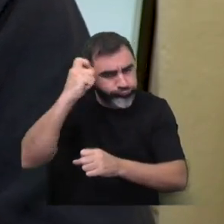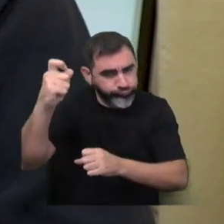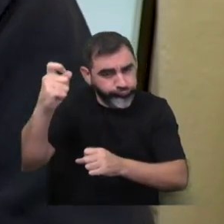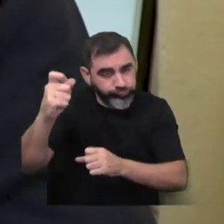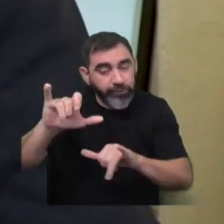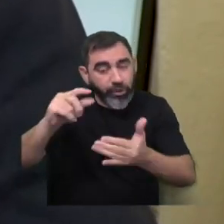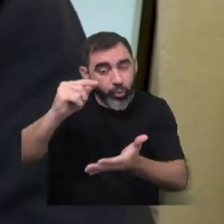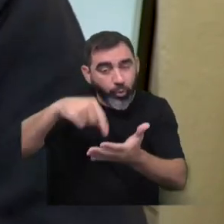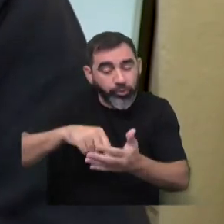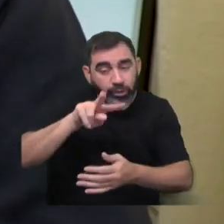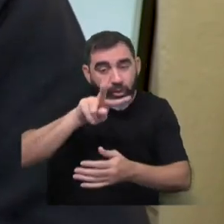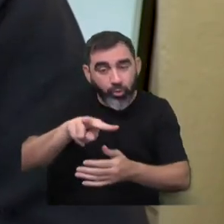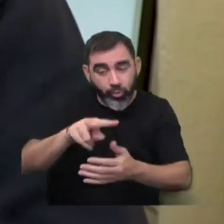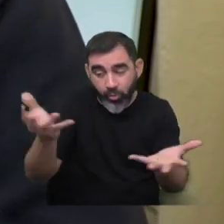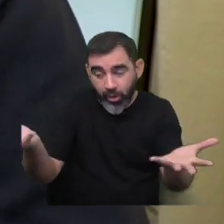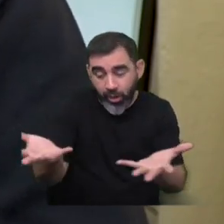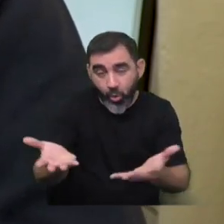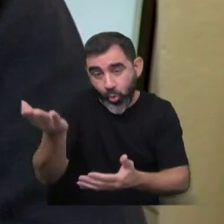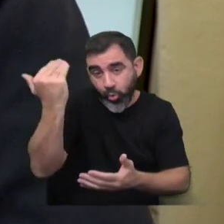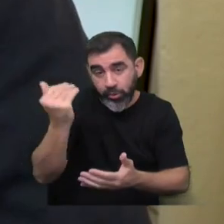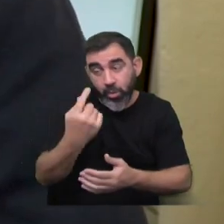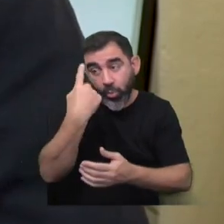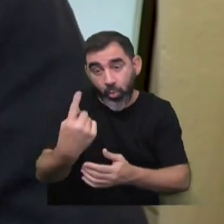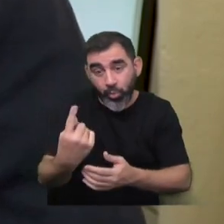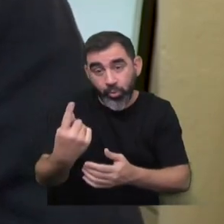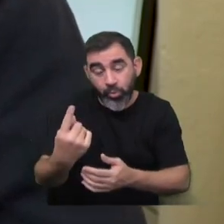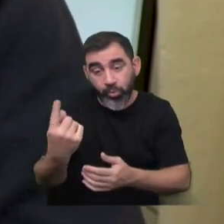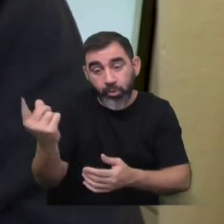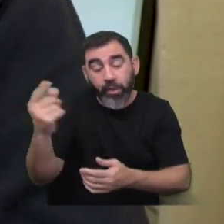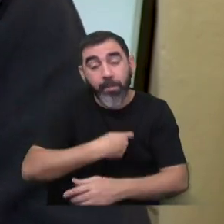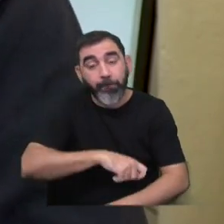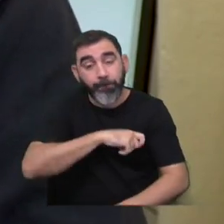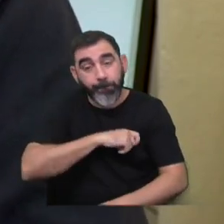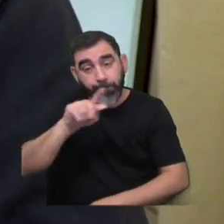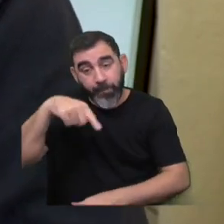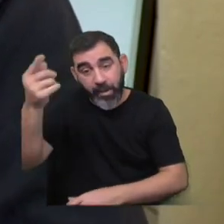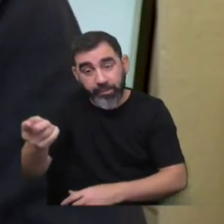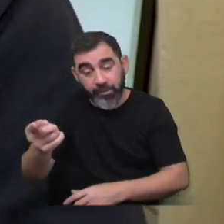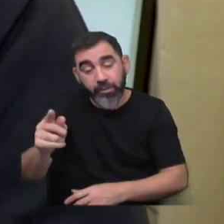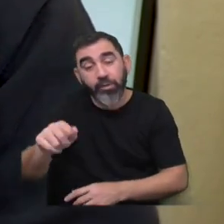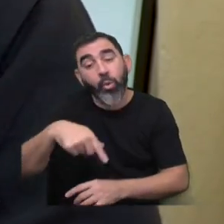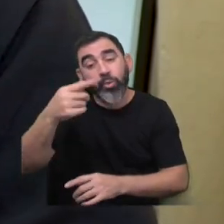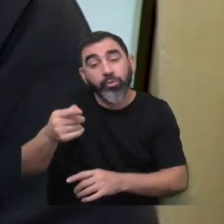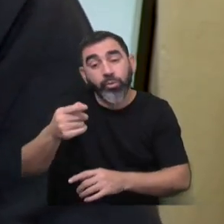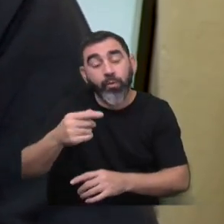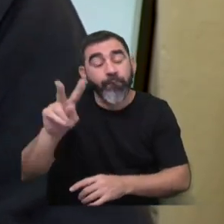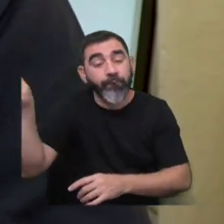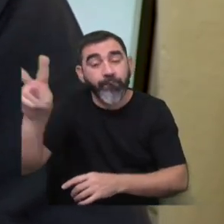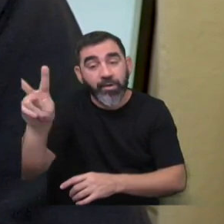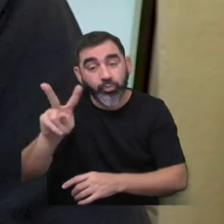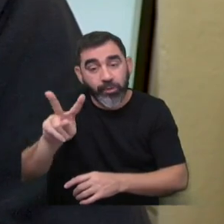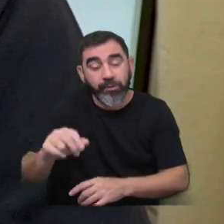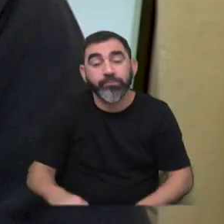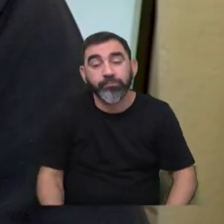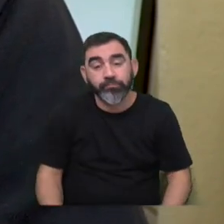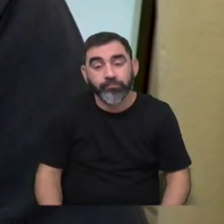hemos contratado 2 muy recientemente, una de origen español y otro de origen venezolano, que